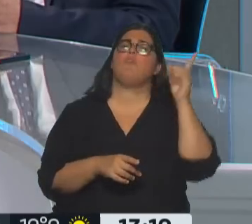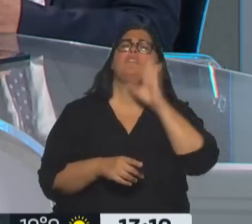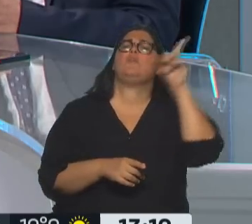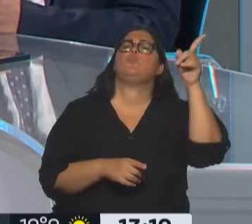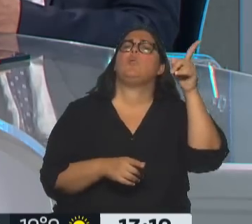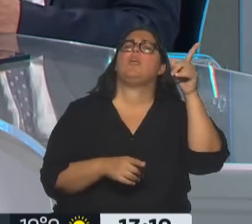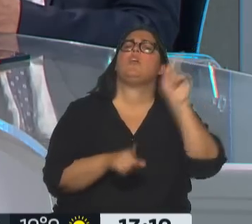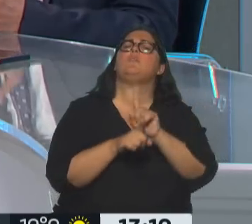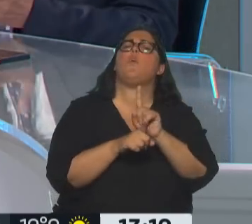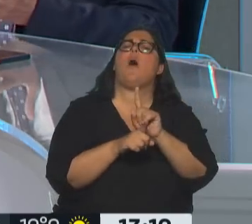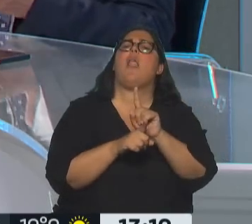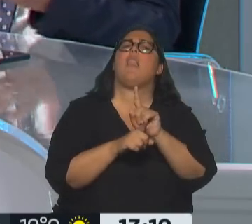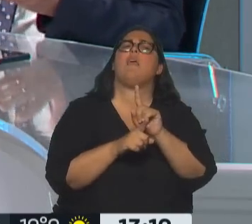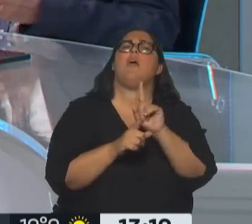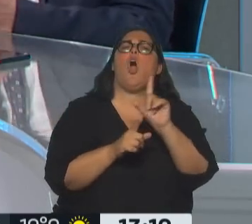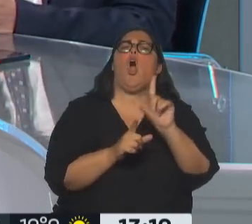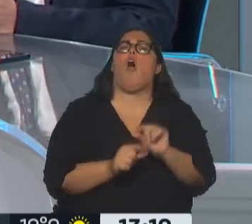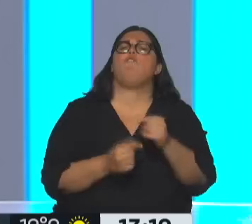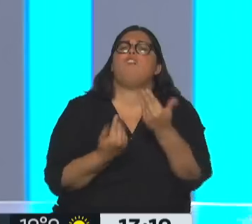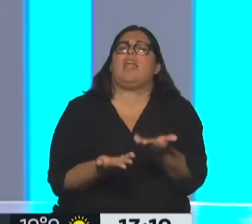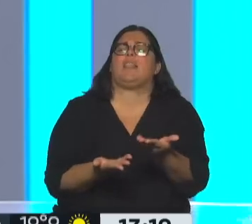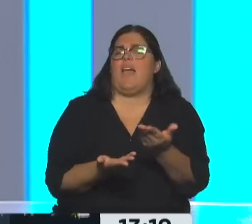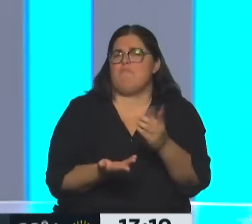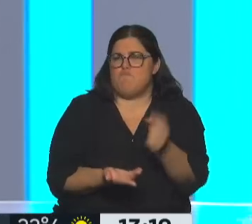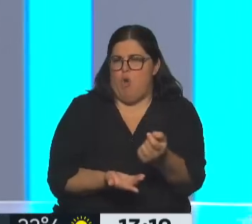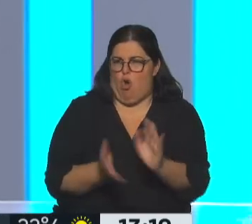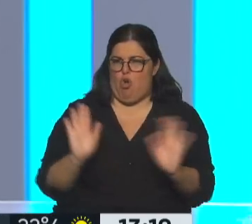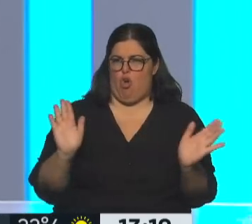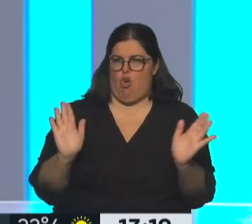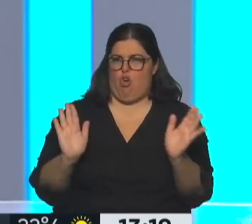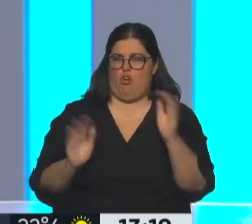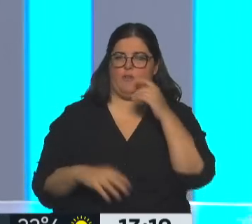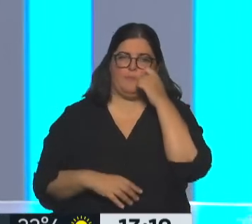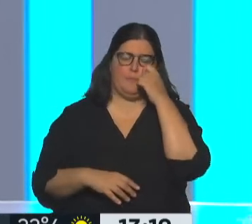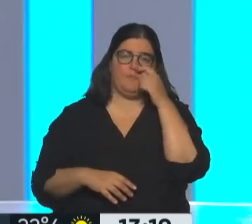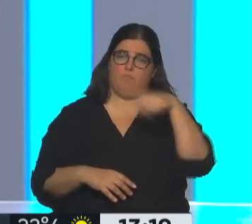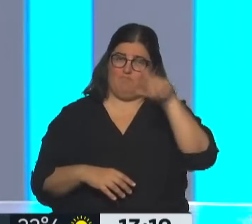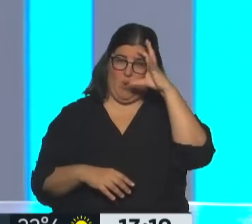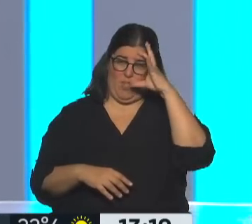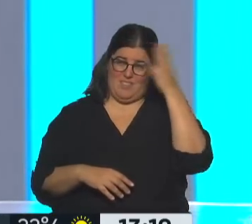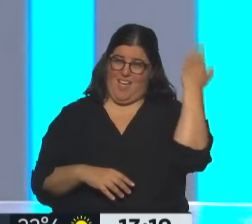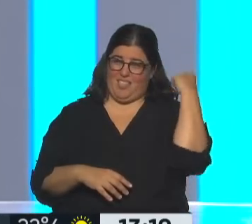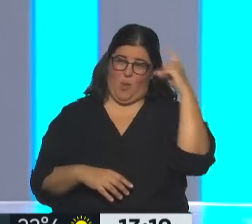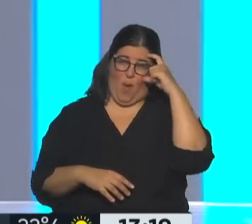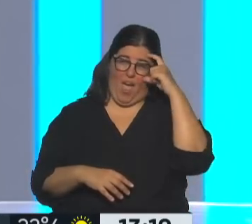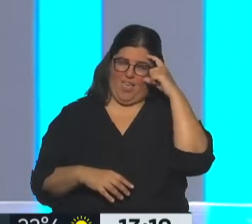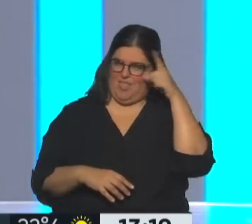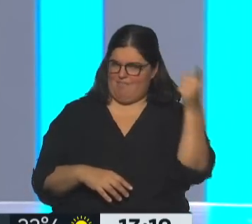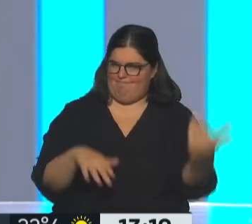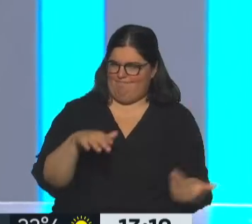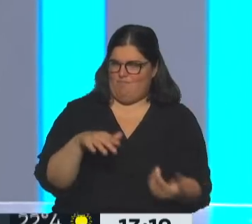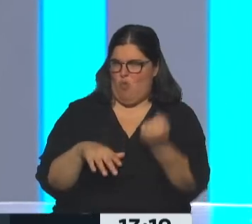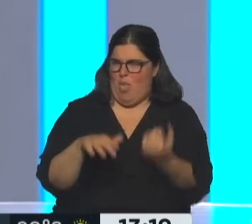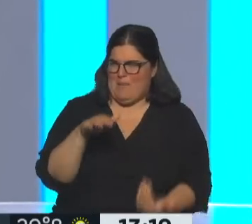Unidos materialmente para un Brasil que necesita de eso. Recordemos que en su momento Biden fue clave para legitimar